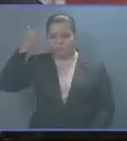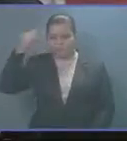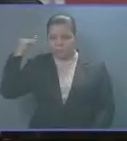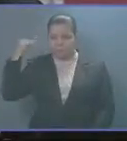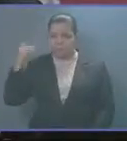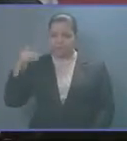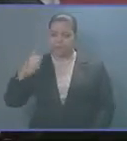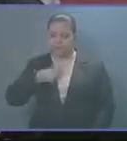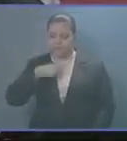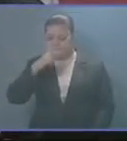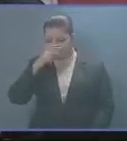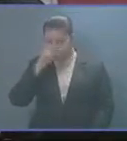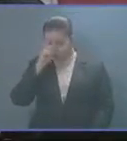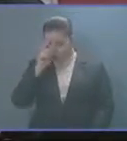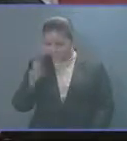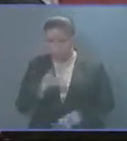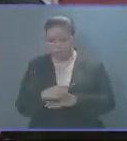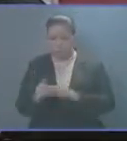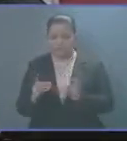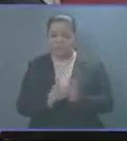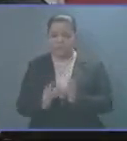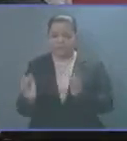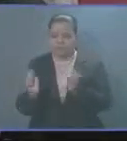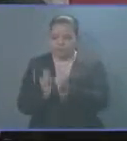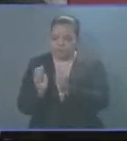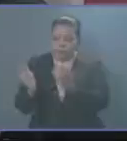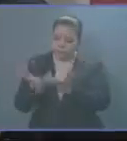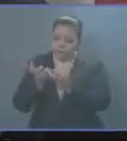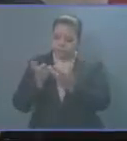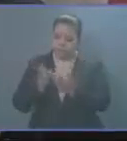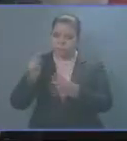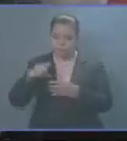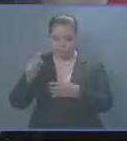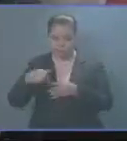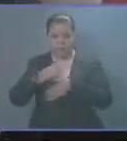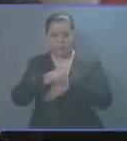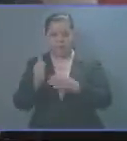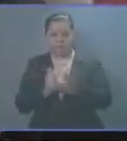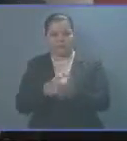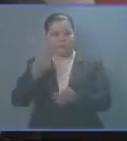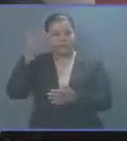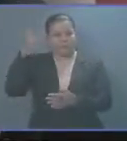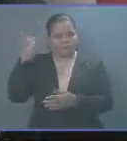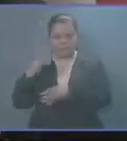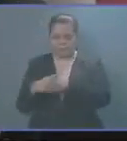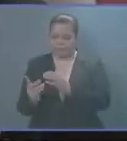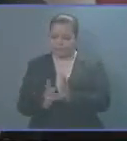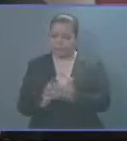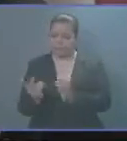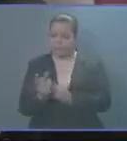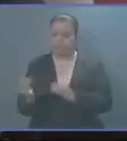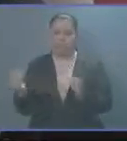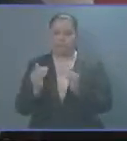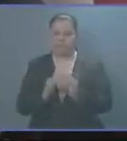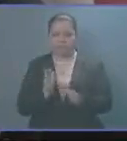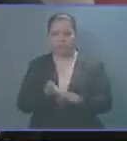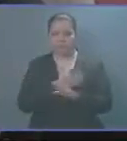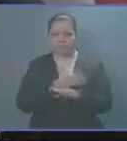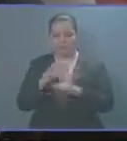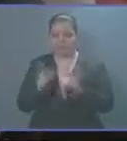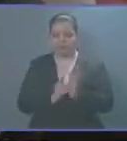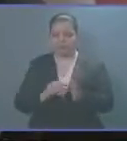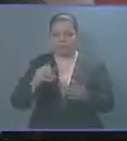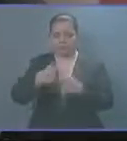de ser diputado cuando él fue diputado de este órgano legislativo, también ha sido diputado del Parlamento